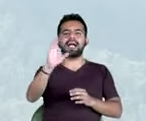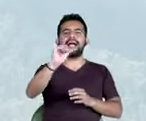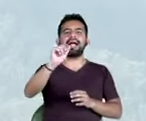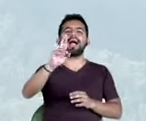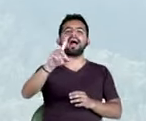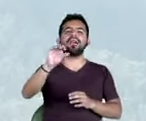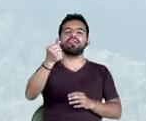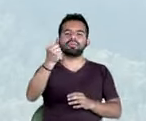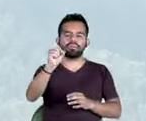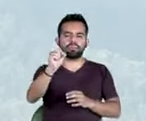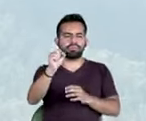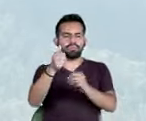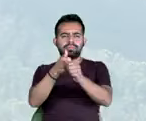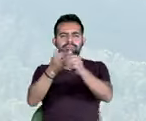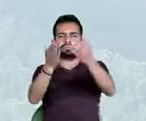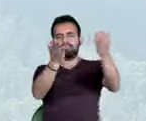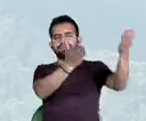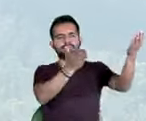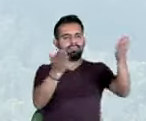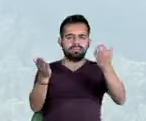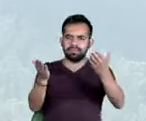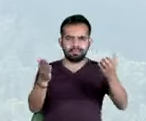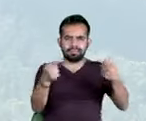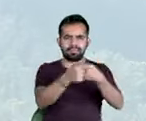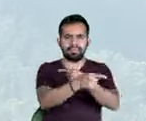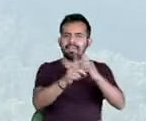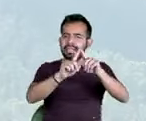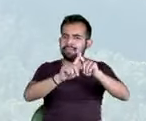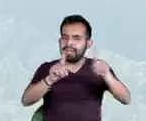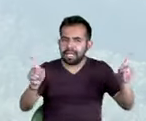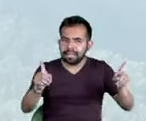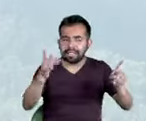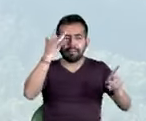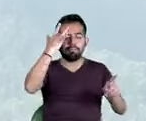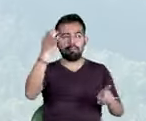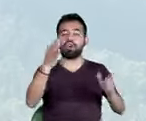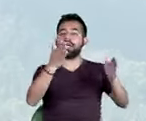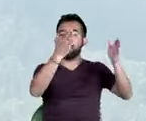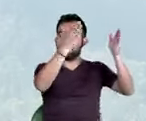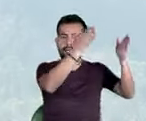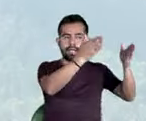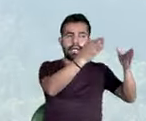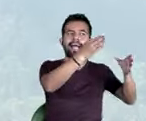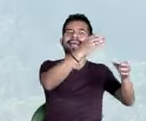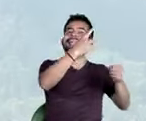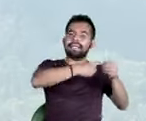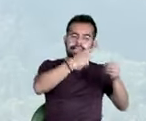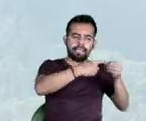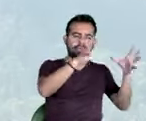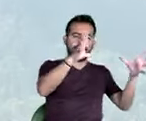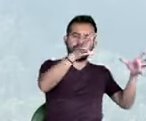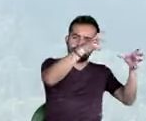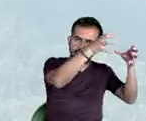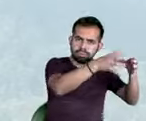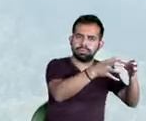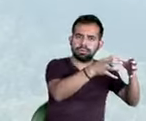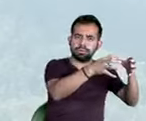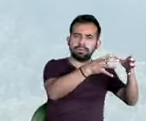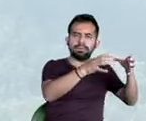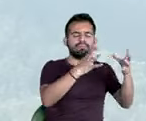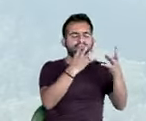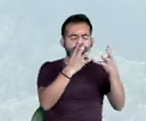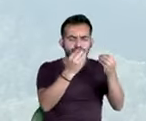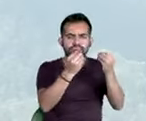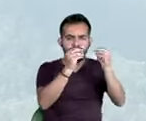tiene otras características. 70% del territorio del Chocó Andino está en Quito. Hoy ha tenido mucho protagonismo en estos años